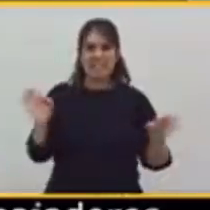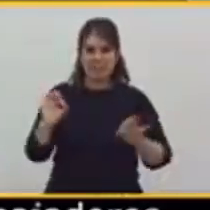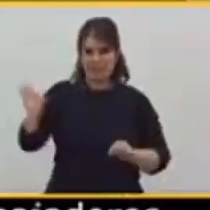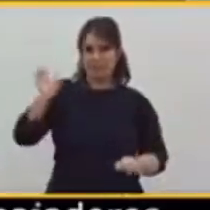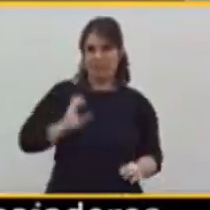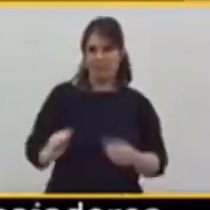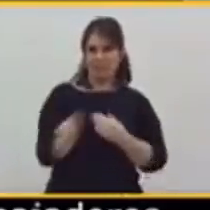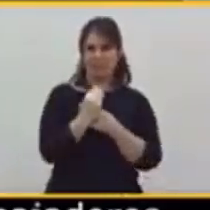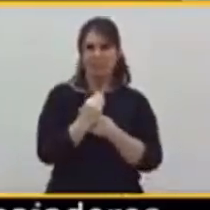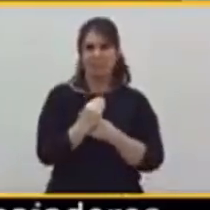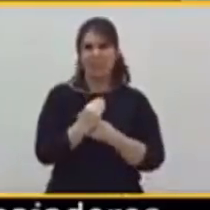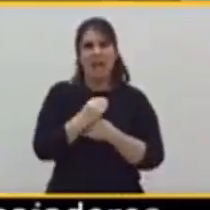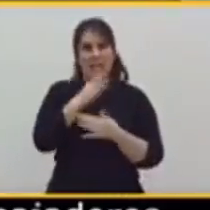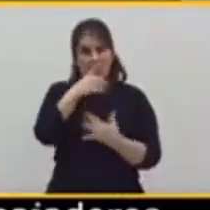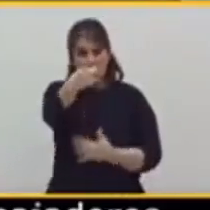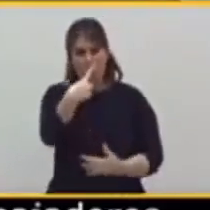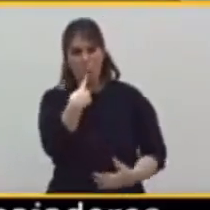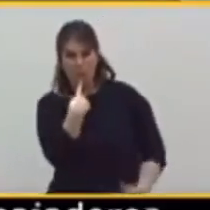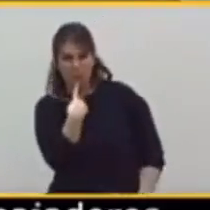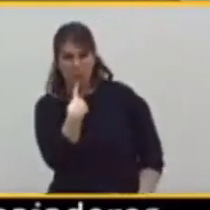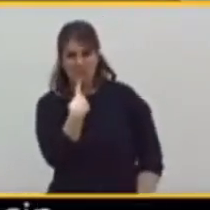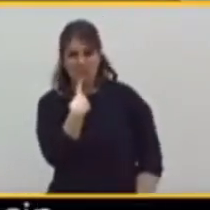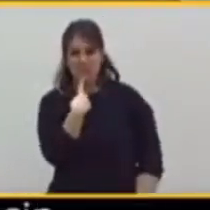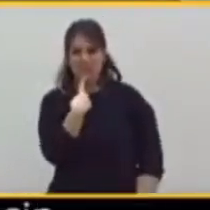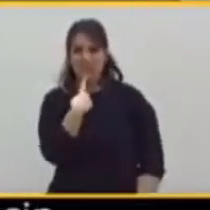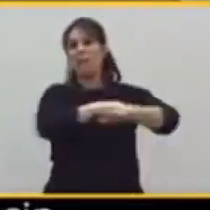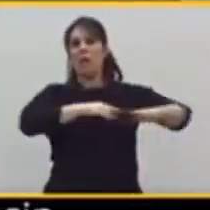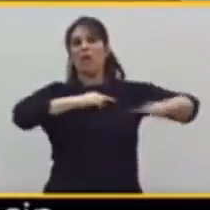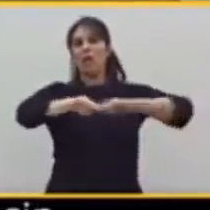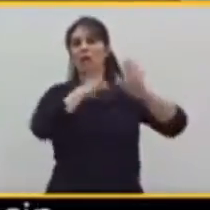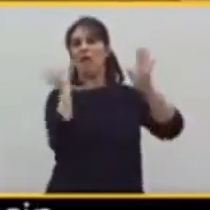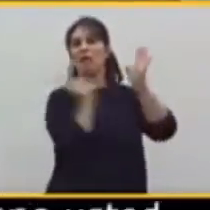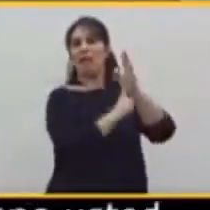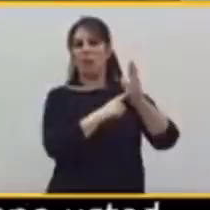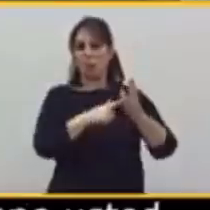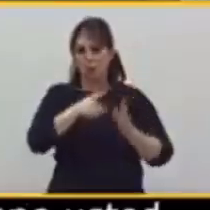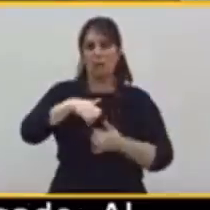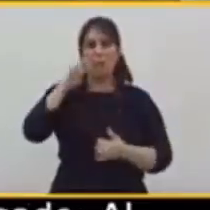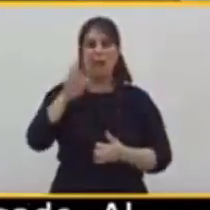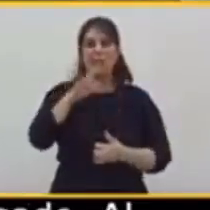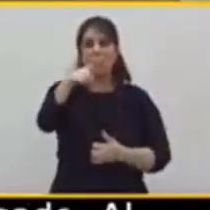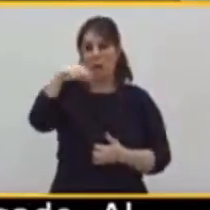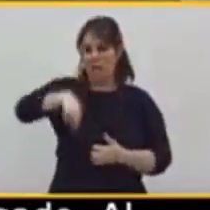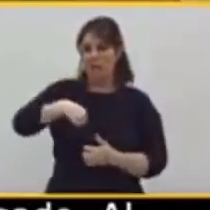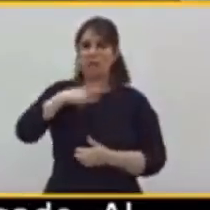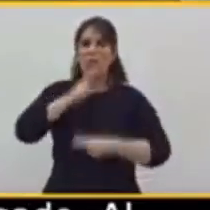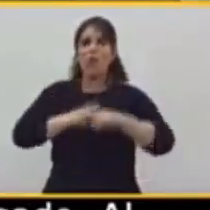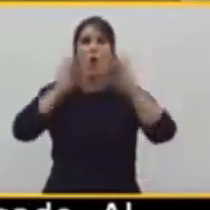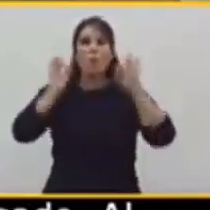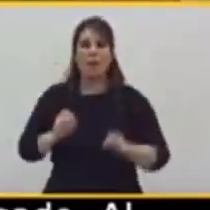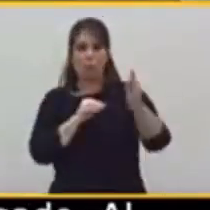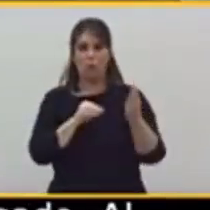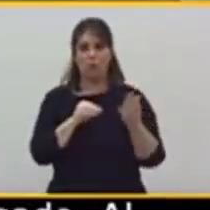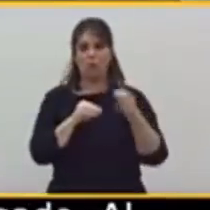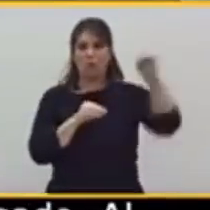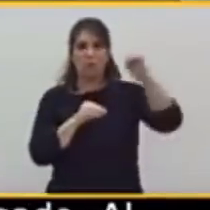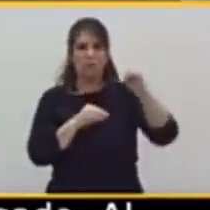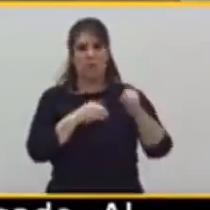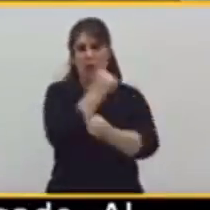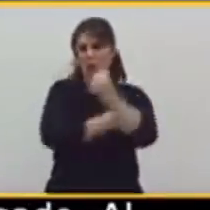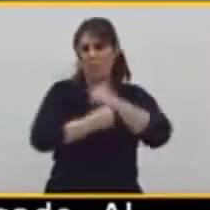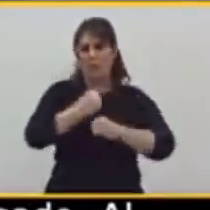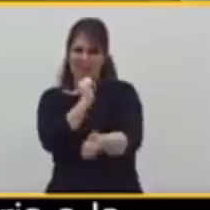viene usted, señor Iglesias, a prometer dádivas propias de regímenes totalitarios, al igual que Chávez y Maduro nos trae comunismo económico de manual, con cierto